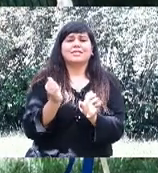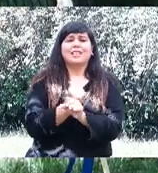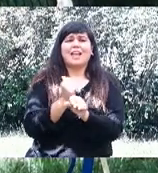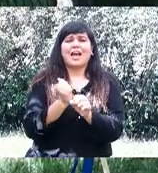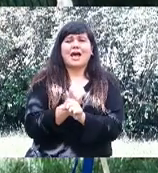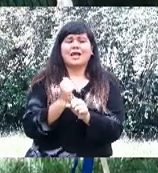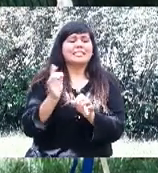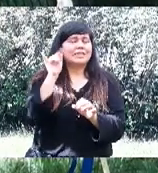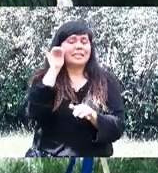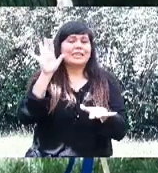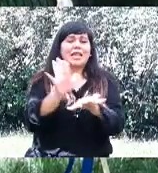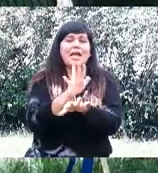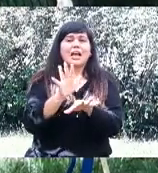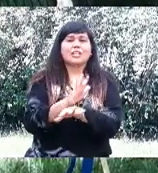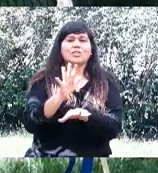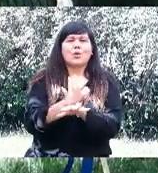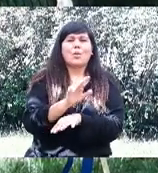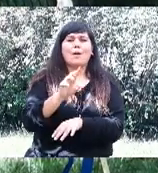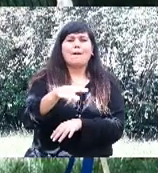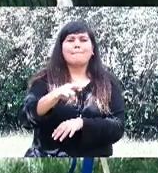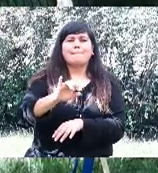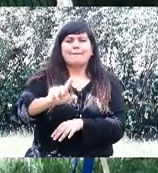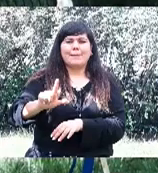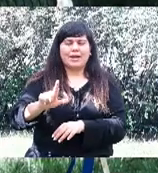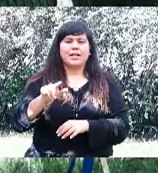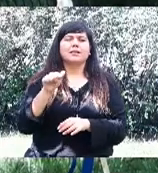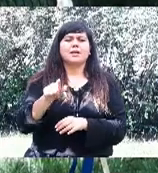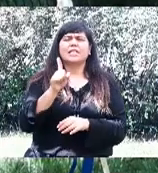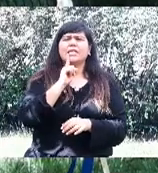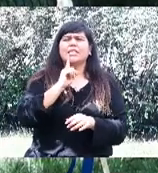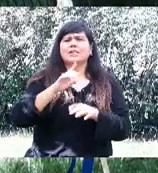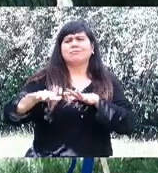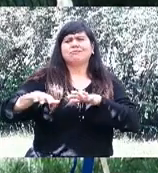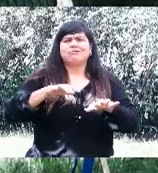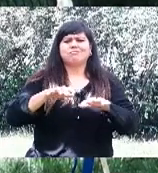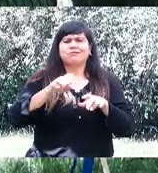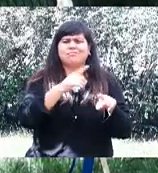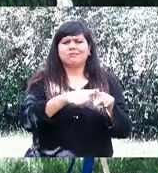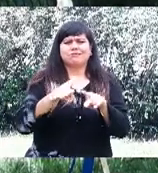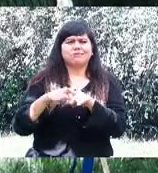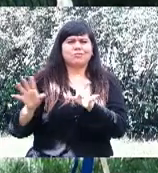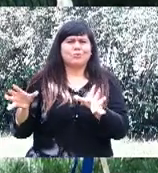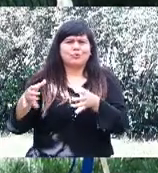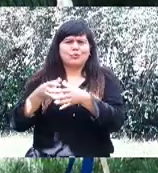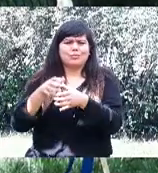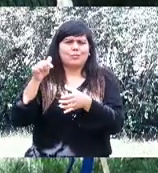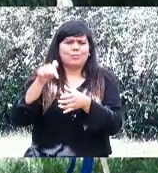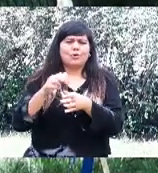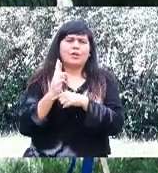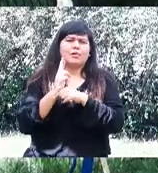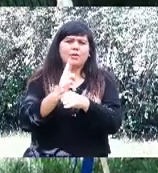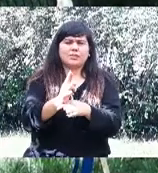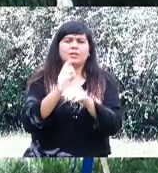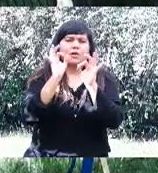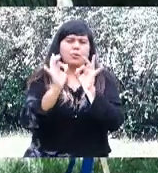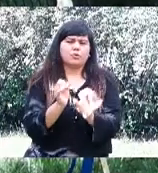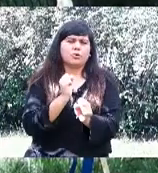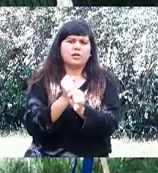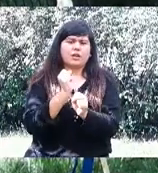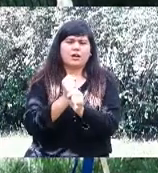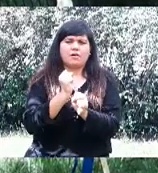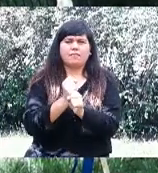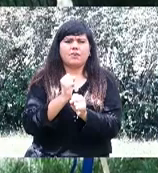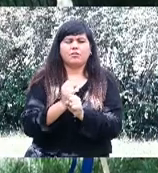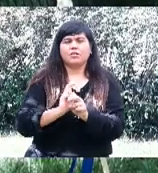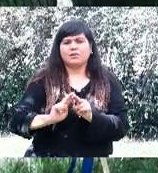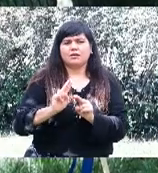tienen ya hemos desarrollado una serie de de acciones en conjunto con ellos y que representa justamente el trabajo que está